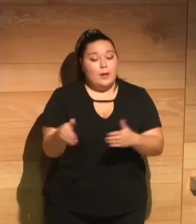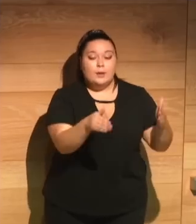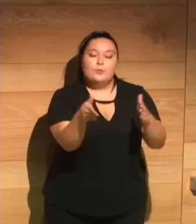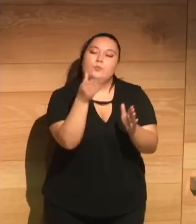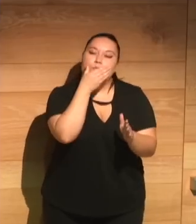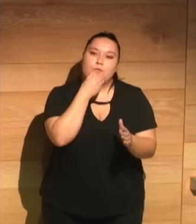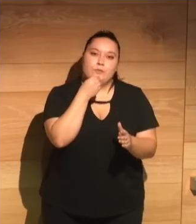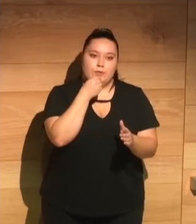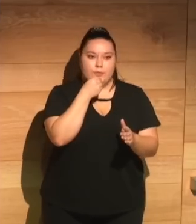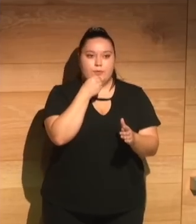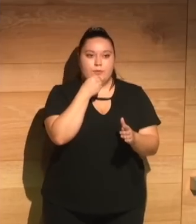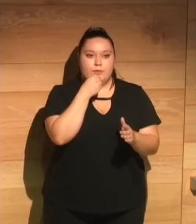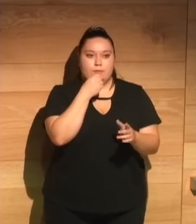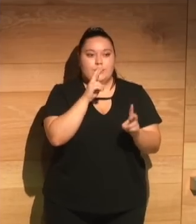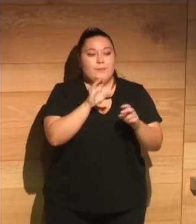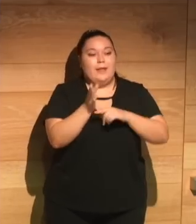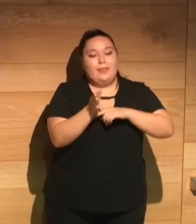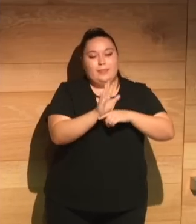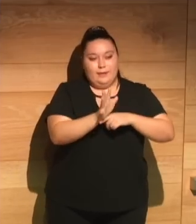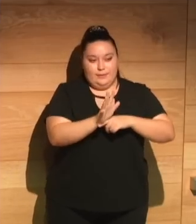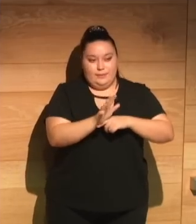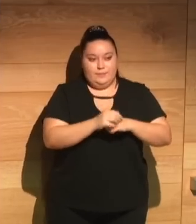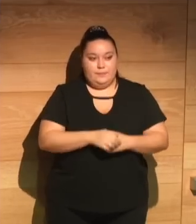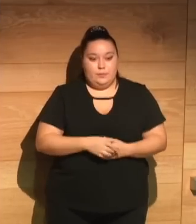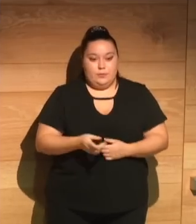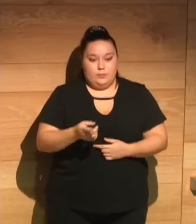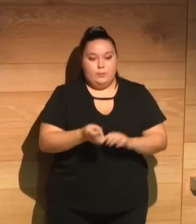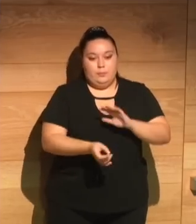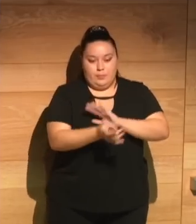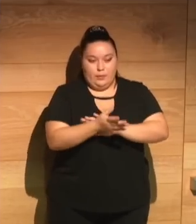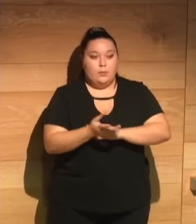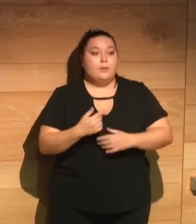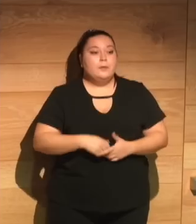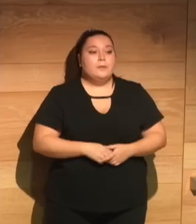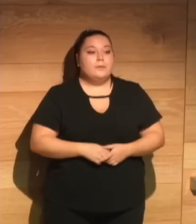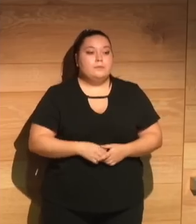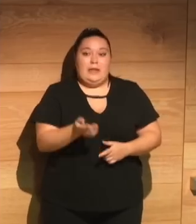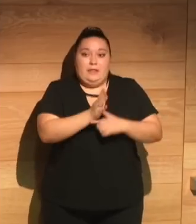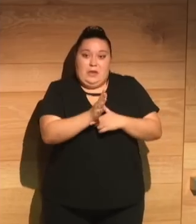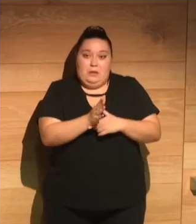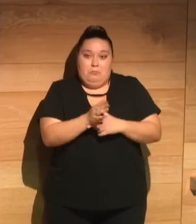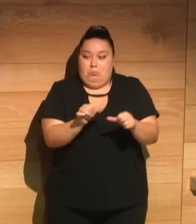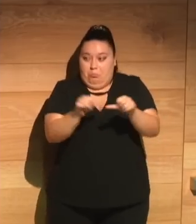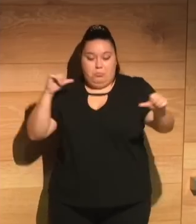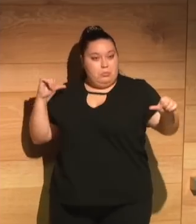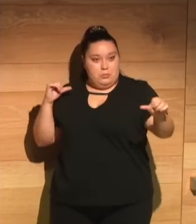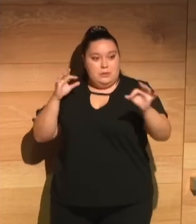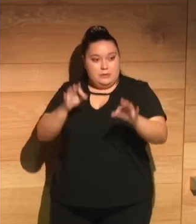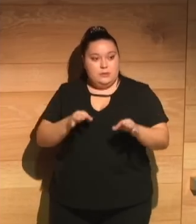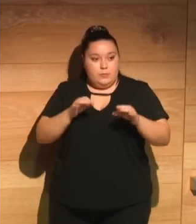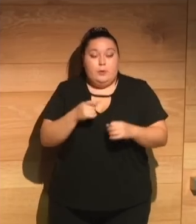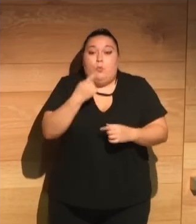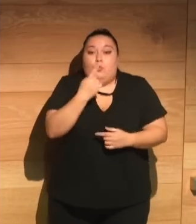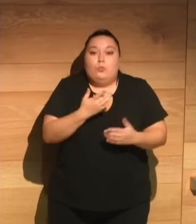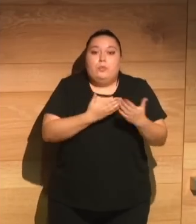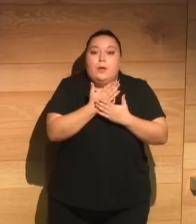lleva a la invención del cine. Asumimos que el cine estuvo ahí siempre, no es que asumamos esto, pero asumimos que un día se